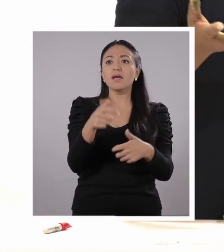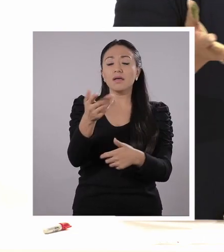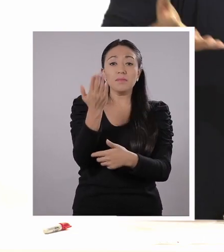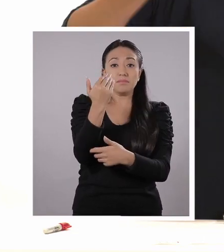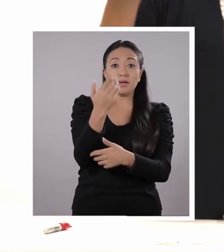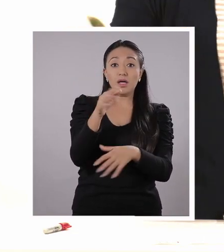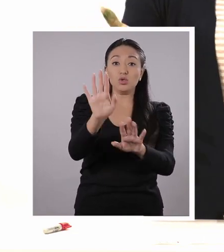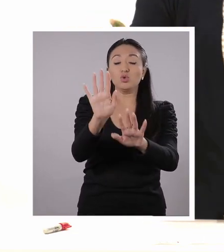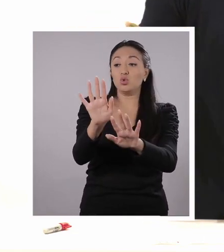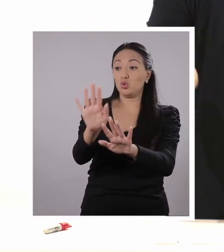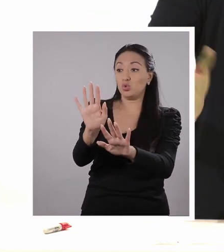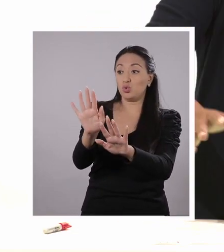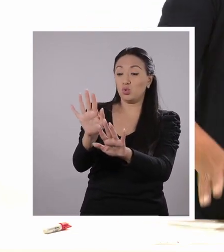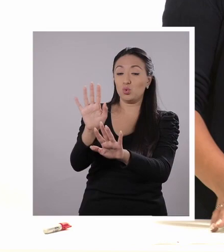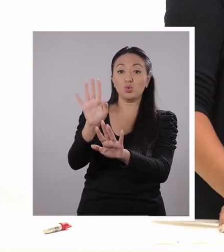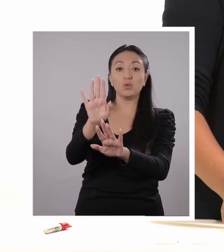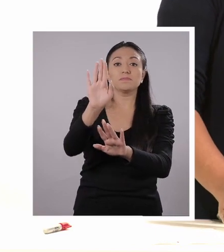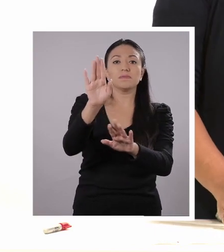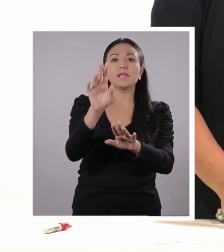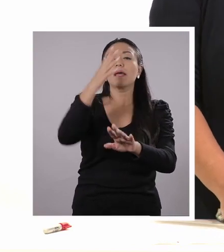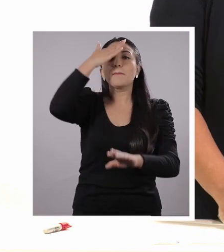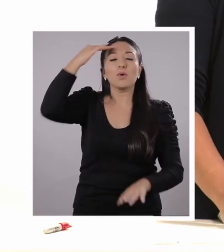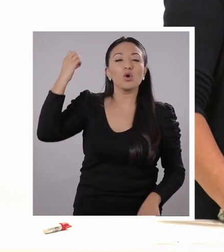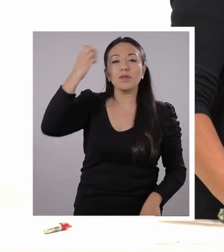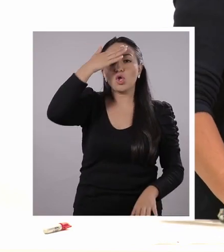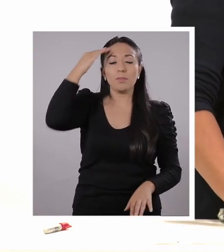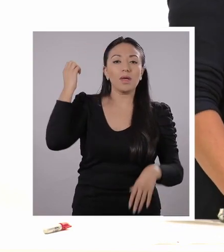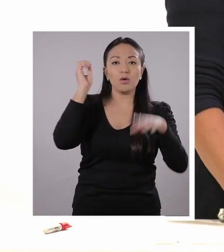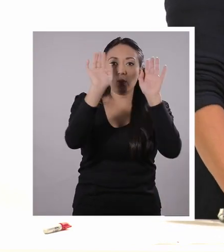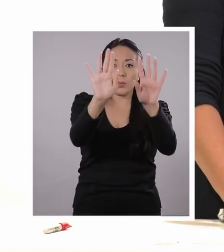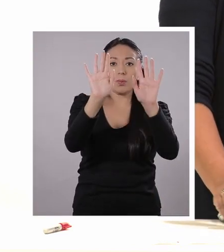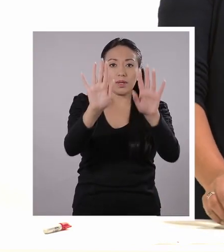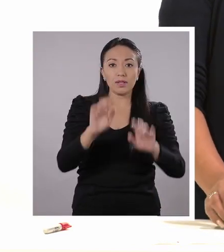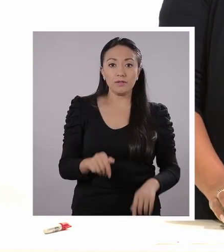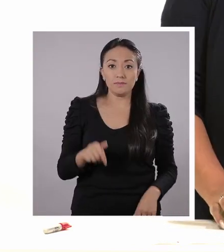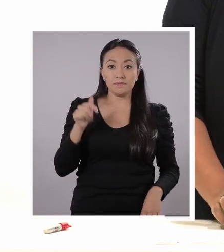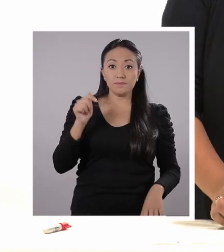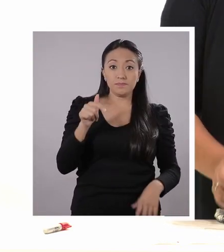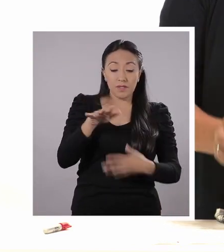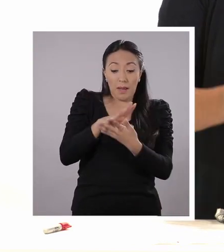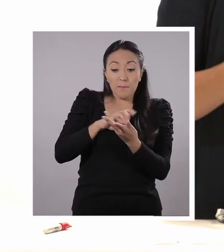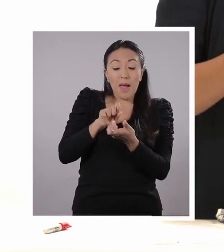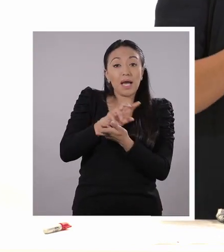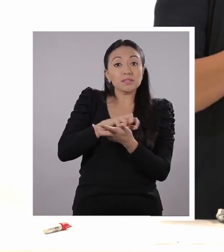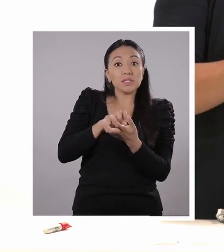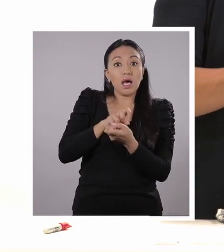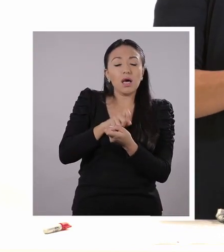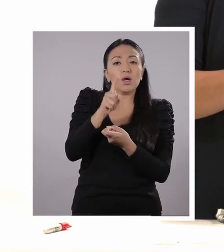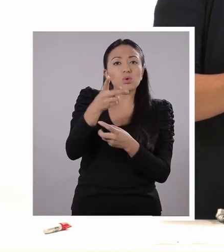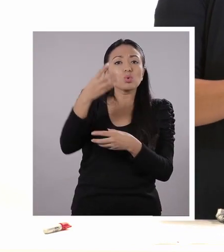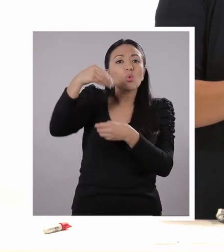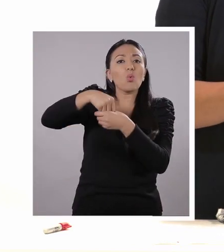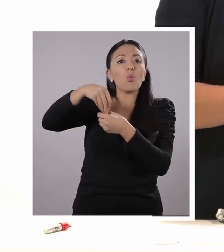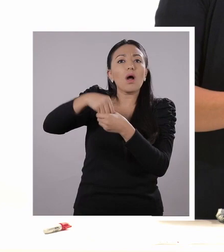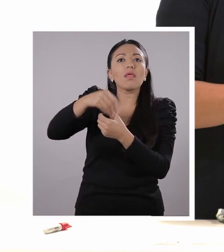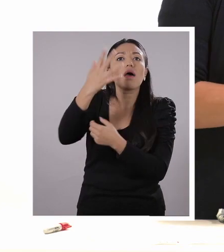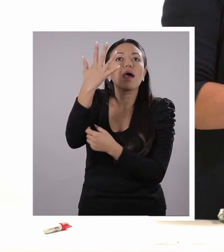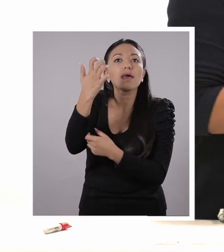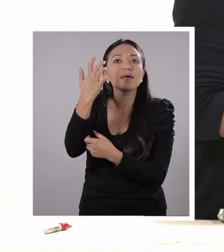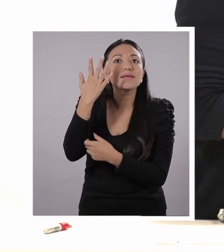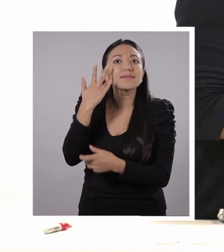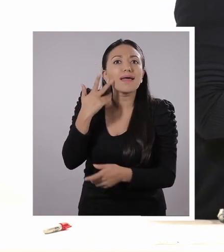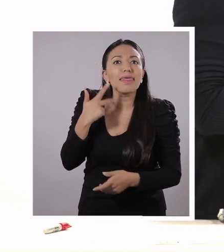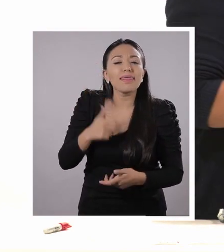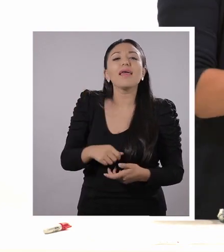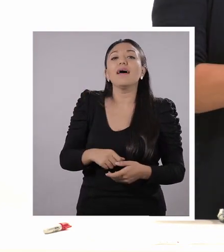¡Wow! Pancho. Veamos nuestros puntajes. Ah, no, espera, espera, algo importante, casi me olvido. Espérenme un momento. Esta masa, ustedes la pueden guardar